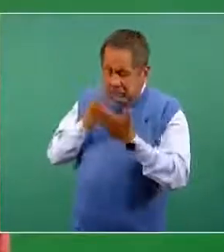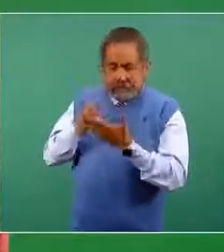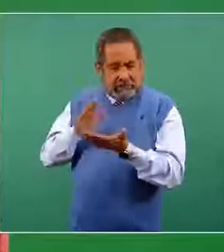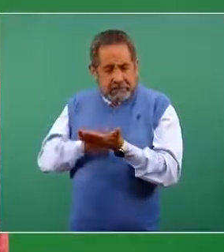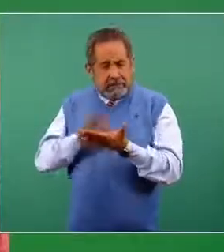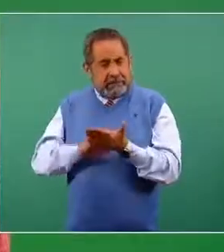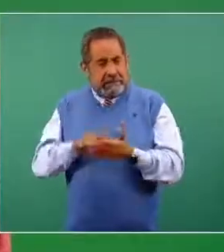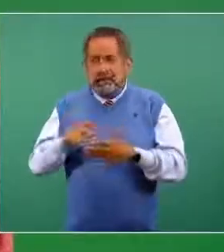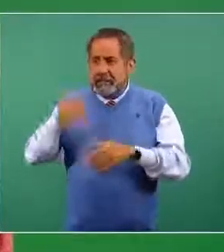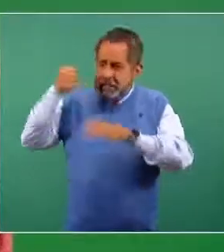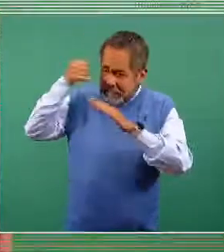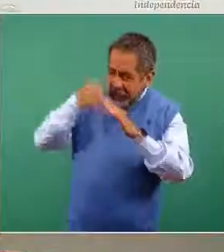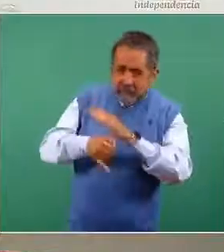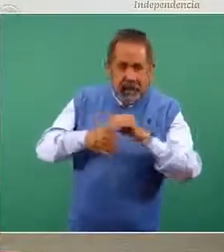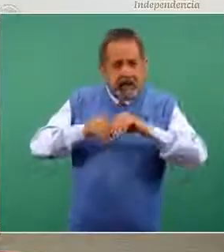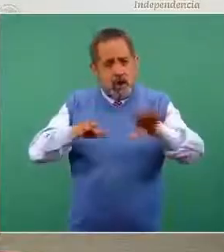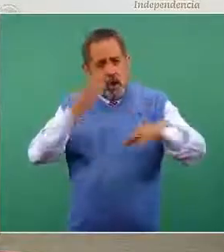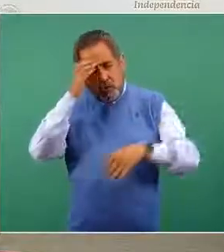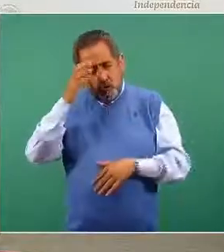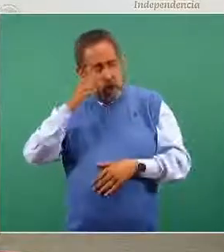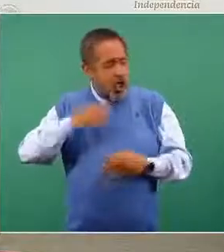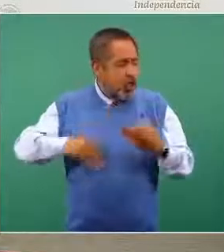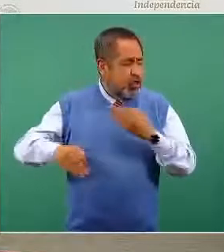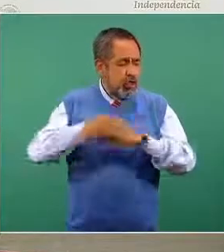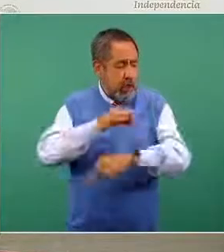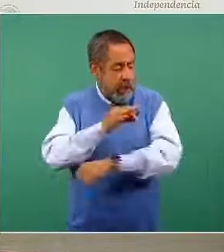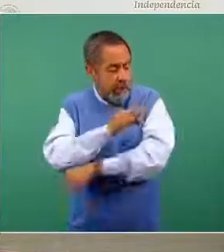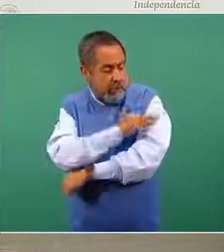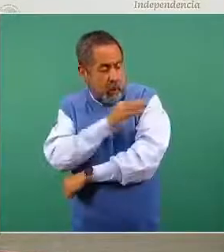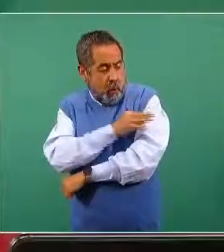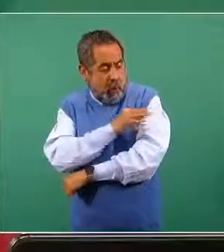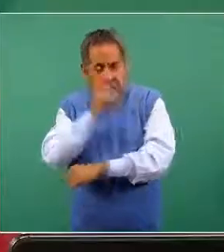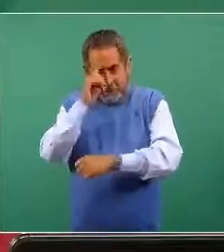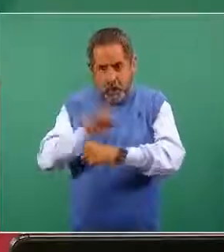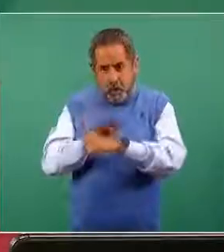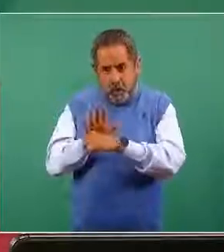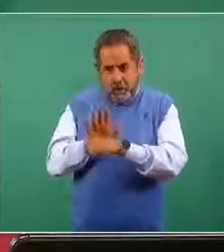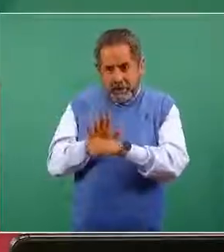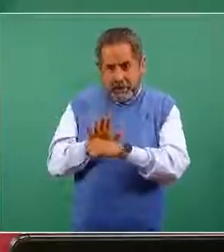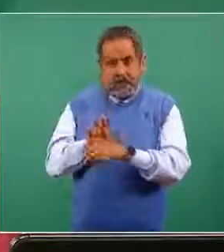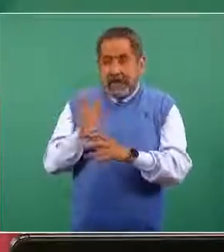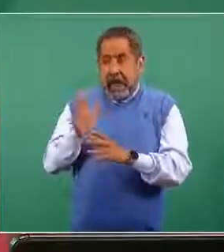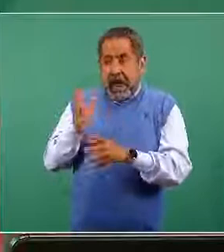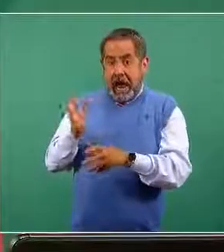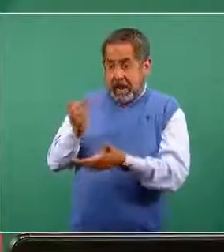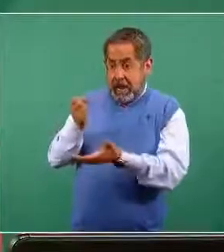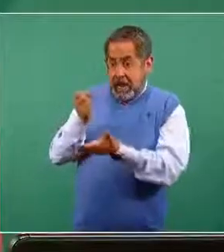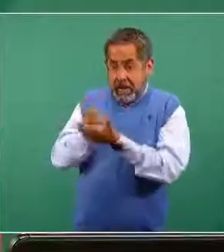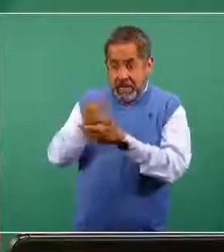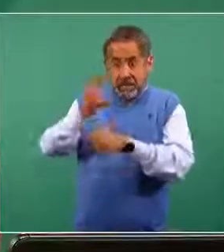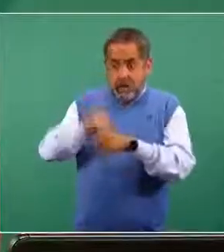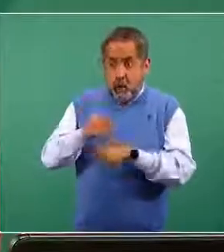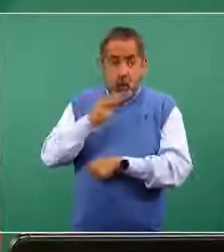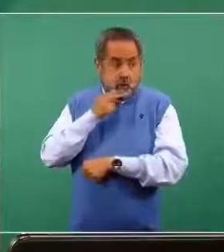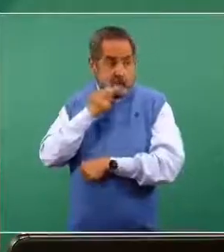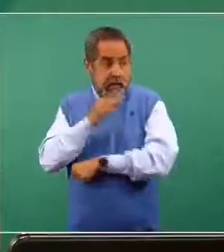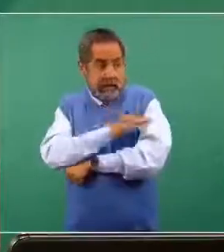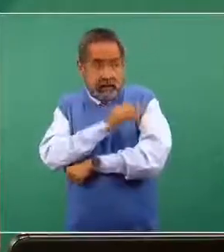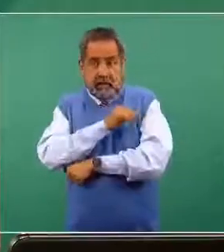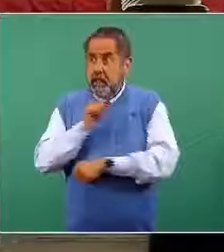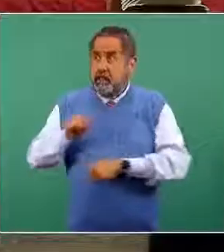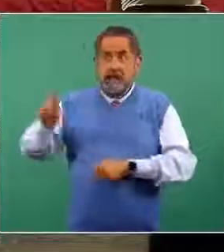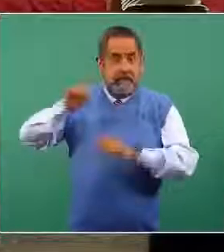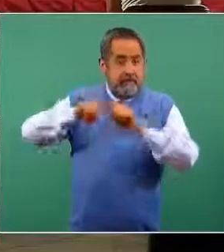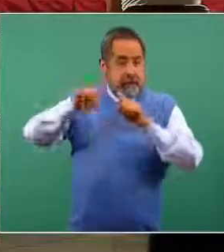conoce en México y en el mundo. Todas las vacunas contra el COVID que son legalmente, formalmente utilizadas por